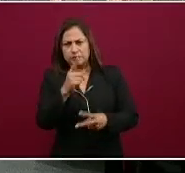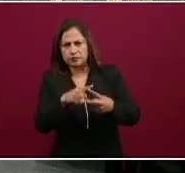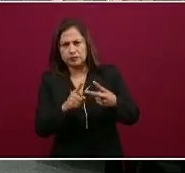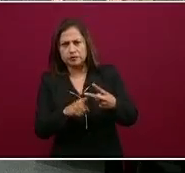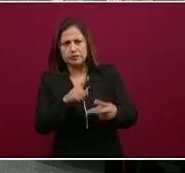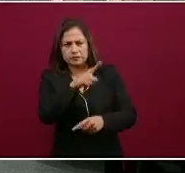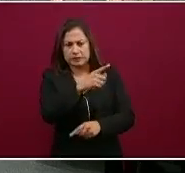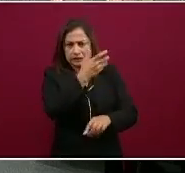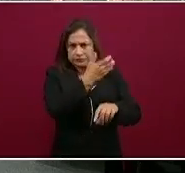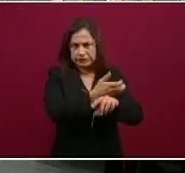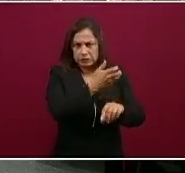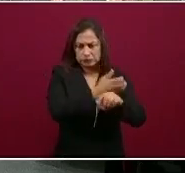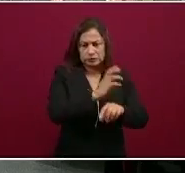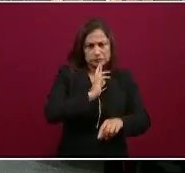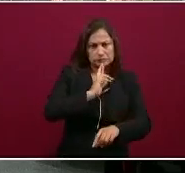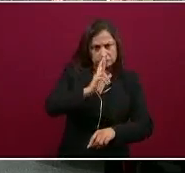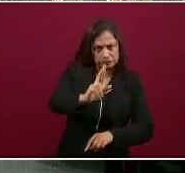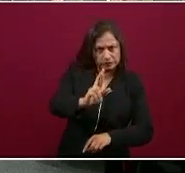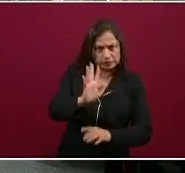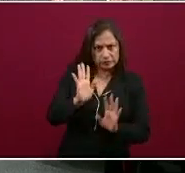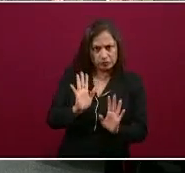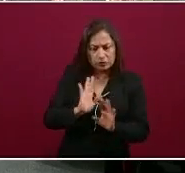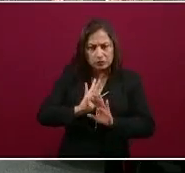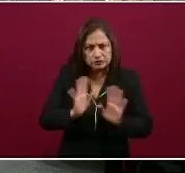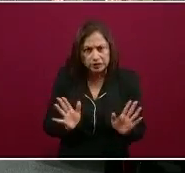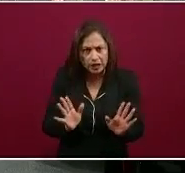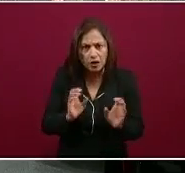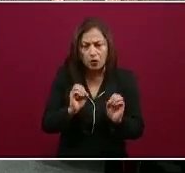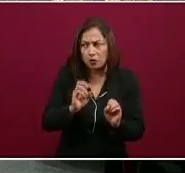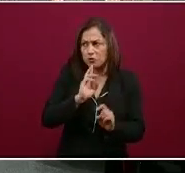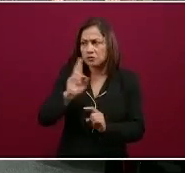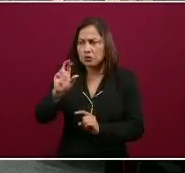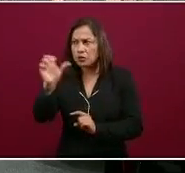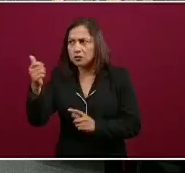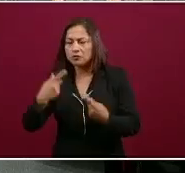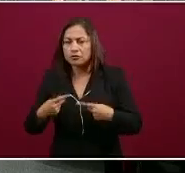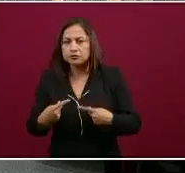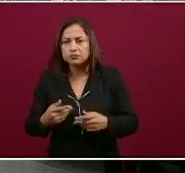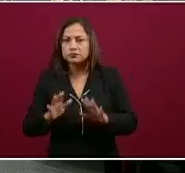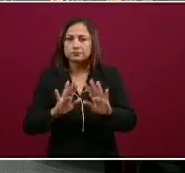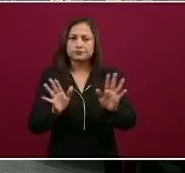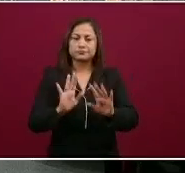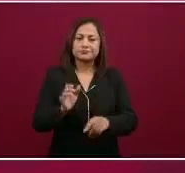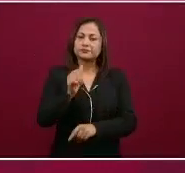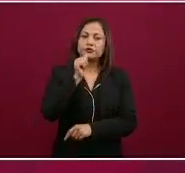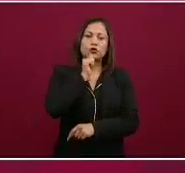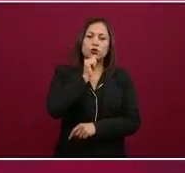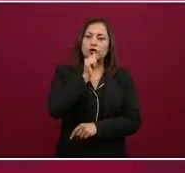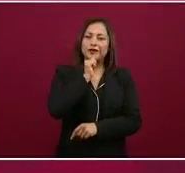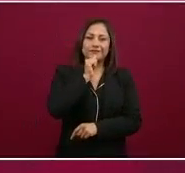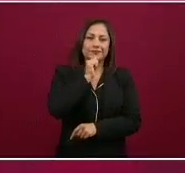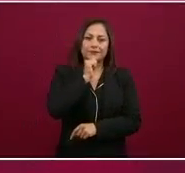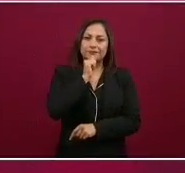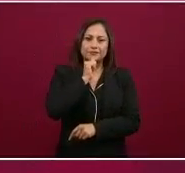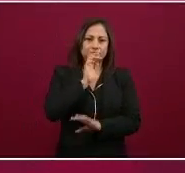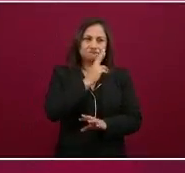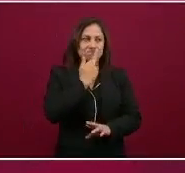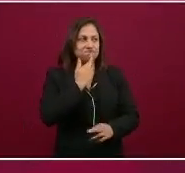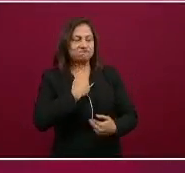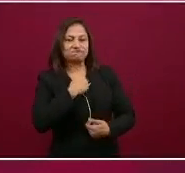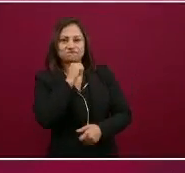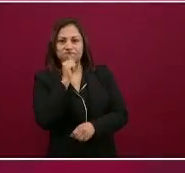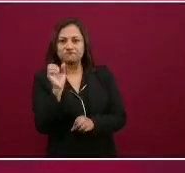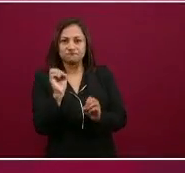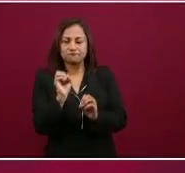sea el presidente Donald Trump o alguno de sus colaboradores? Todavía no hay ninguna respuesta. Por eso